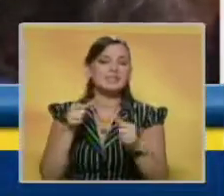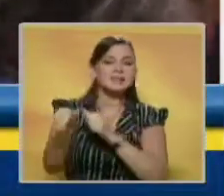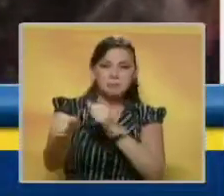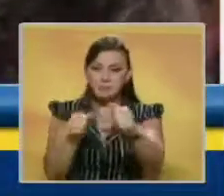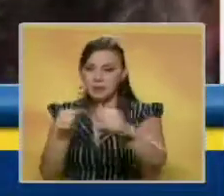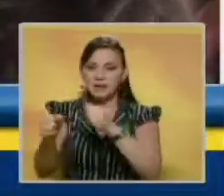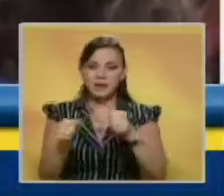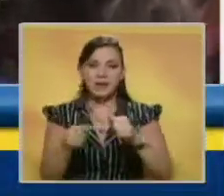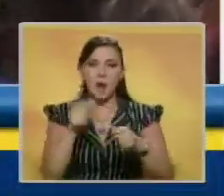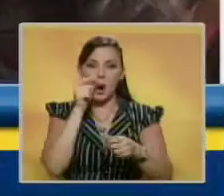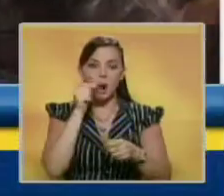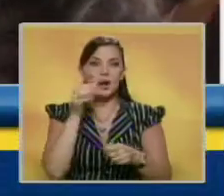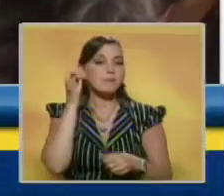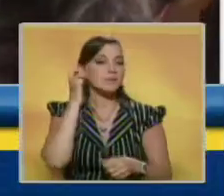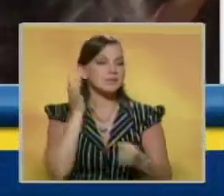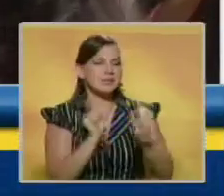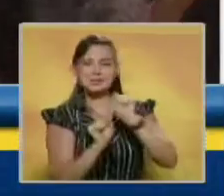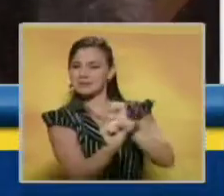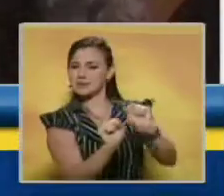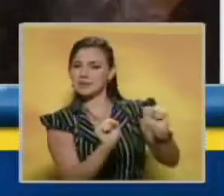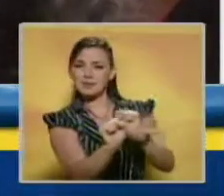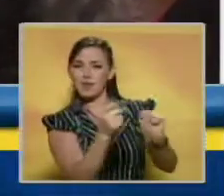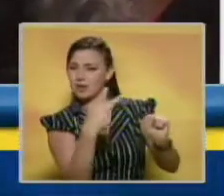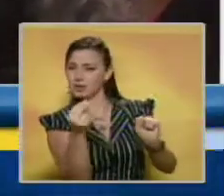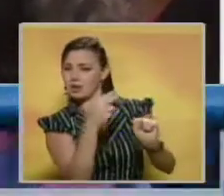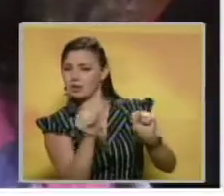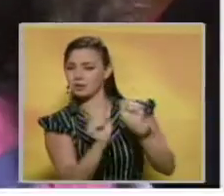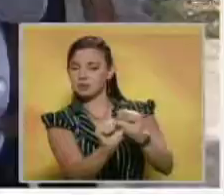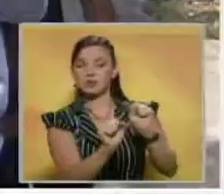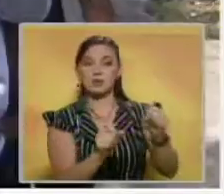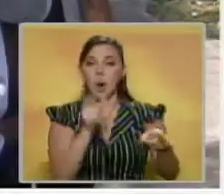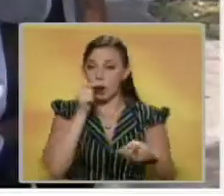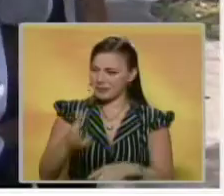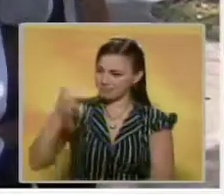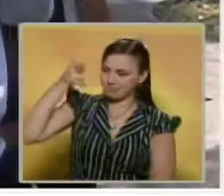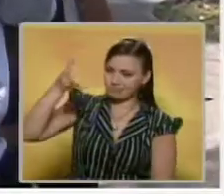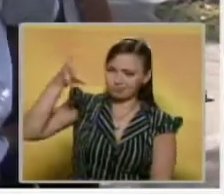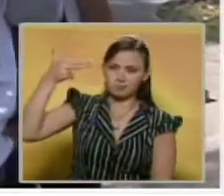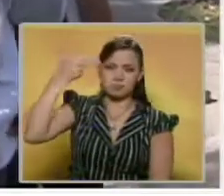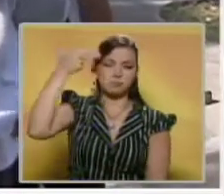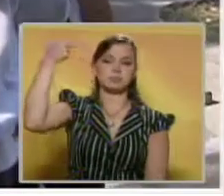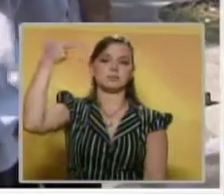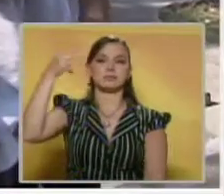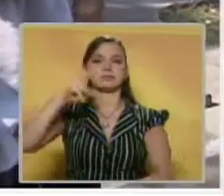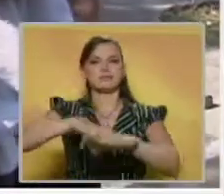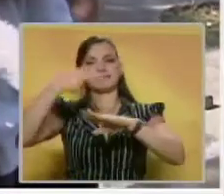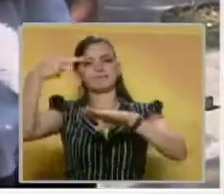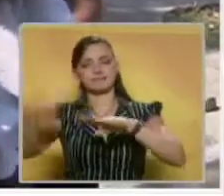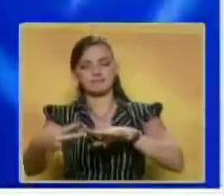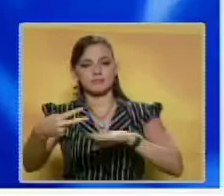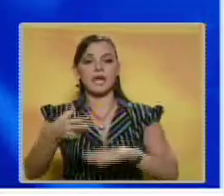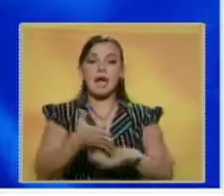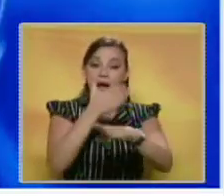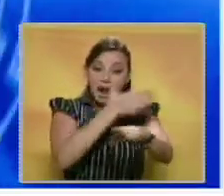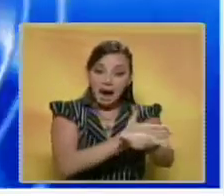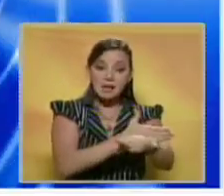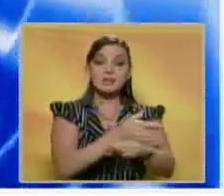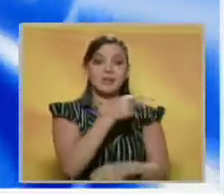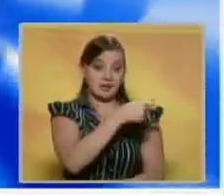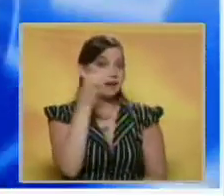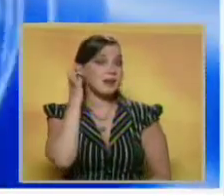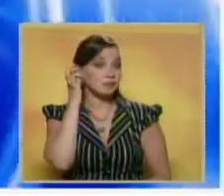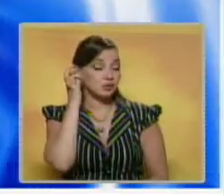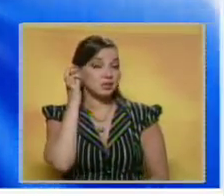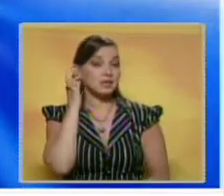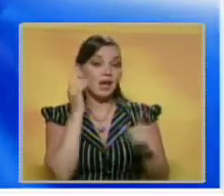defendió y él le disparó. Un solo disparo en la cabeza. Parientes de la víctima relataron que en el pasado la joven había sido víctima de